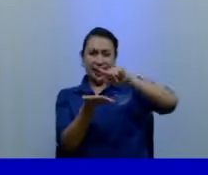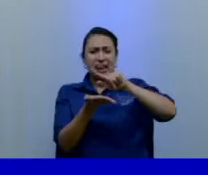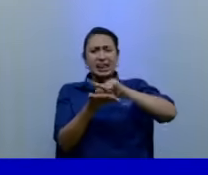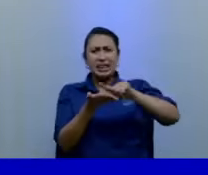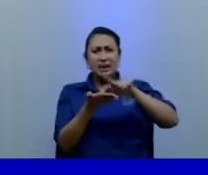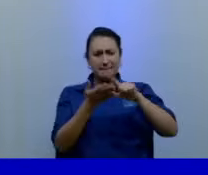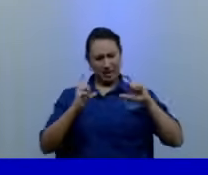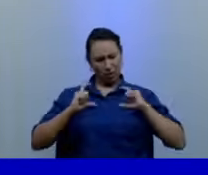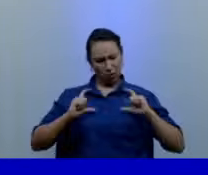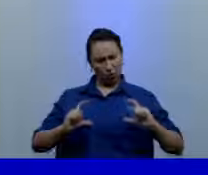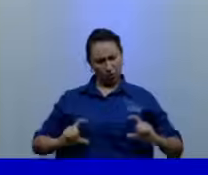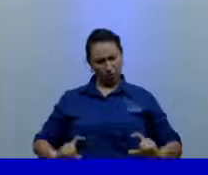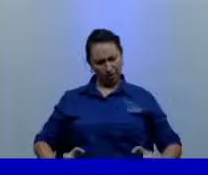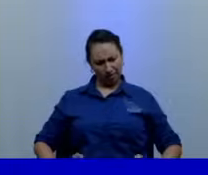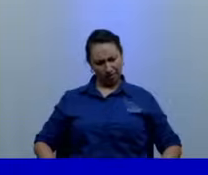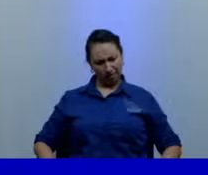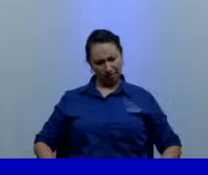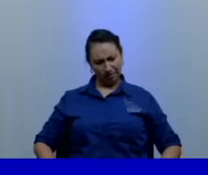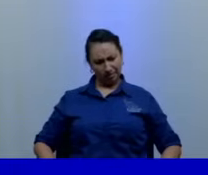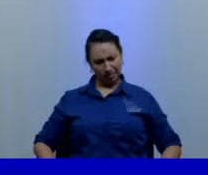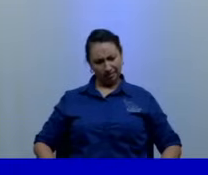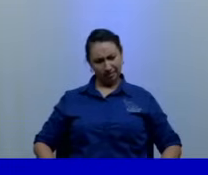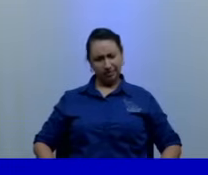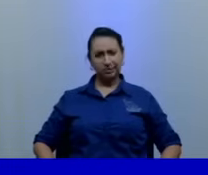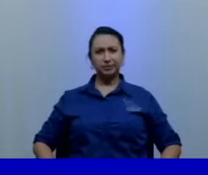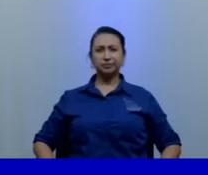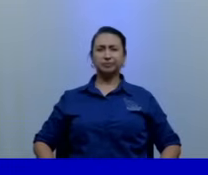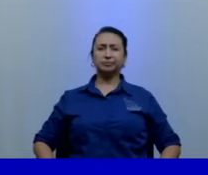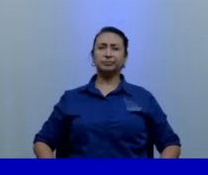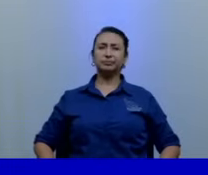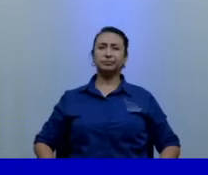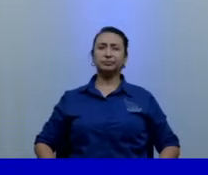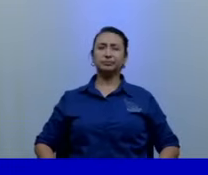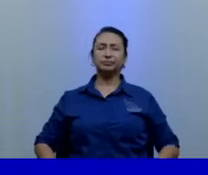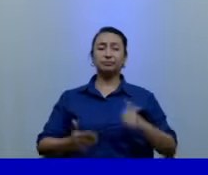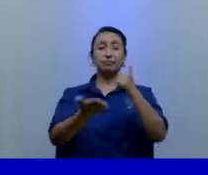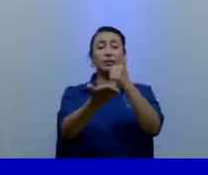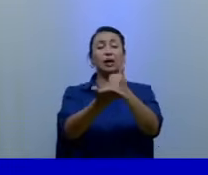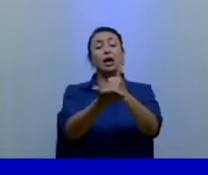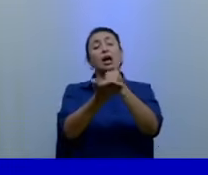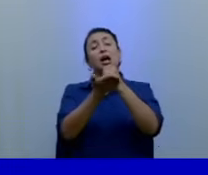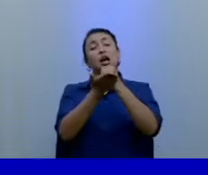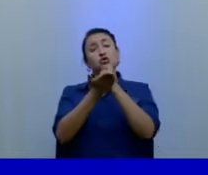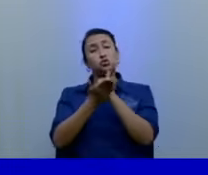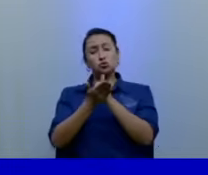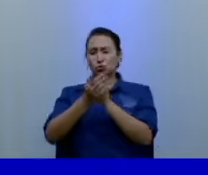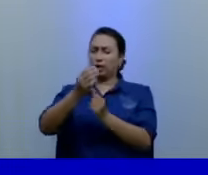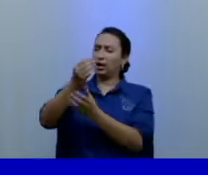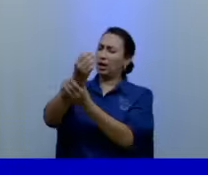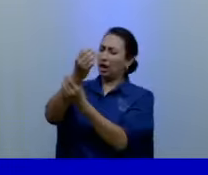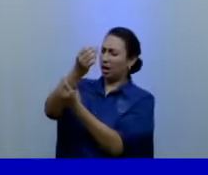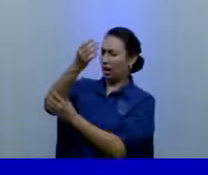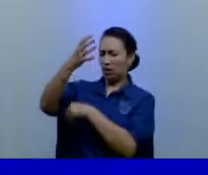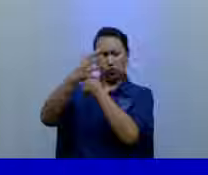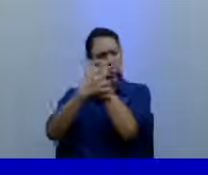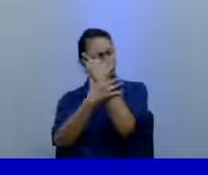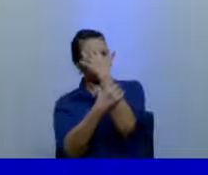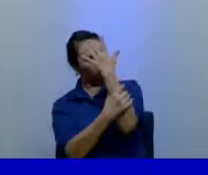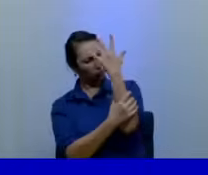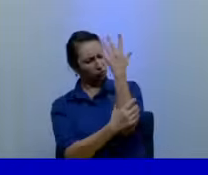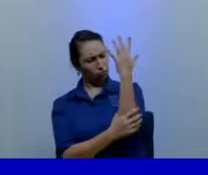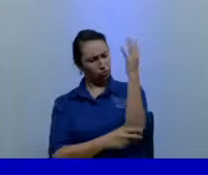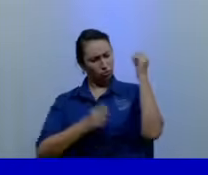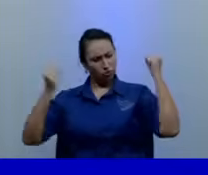Ayuda a relajar los músculos. Abajo está la razón, pero como ya le dije que solo voy a leer, reafirma la estructura ósea,